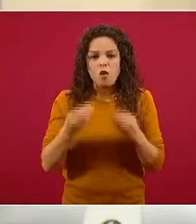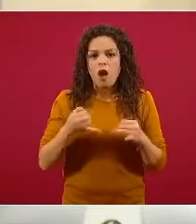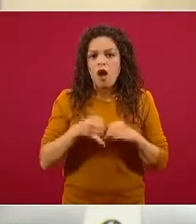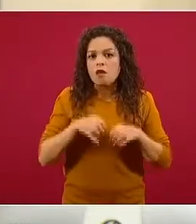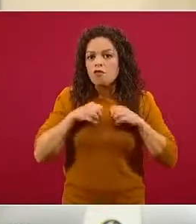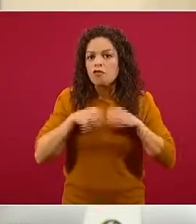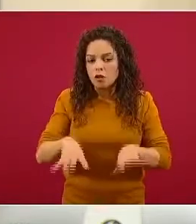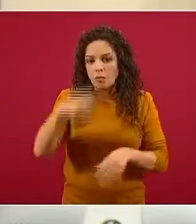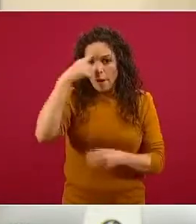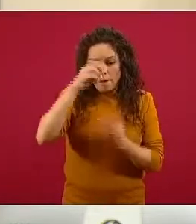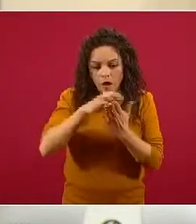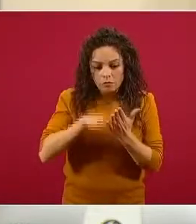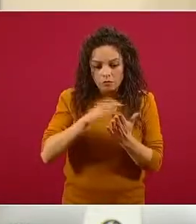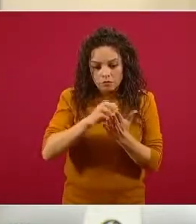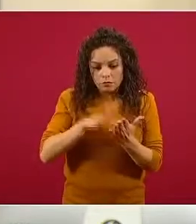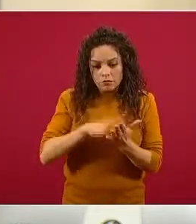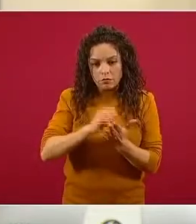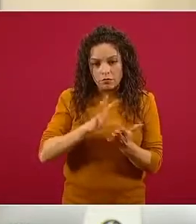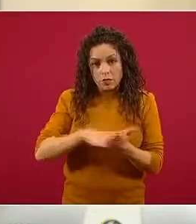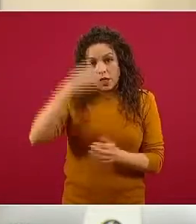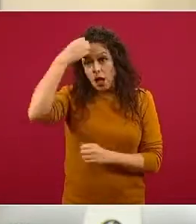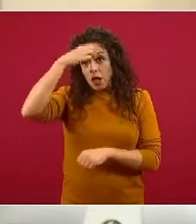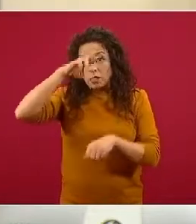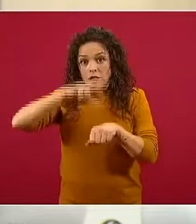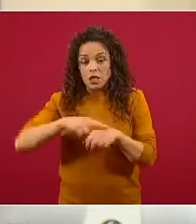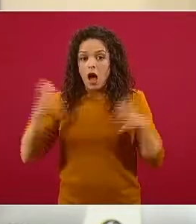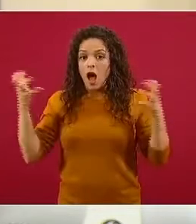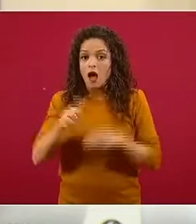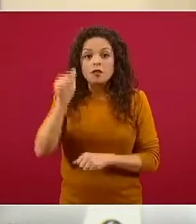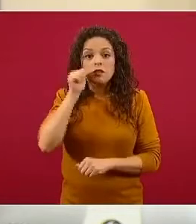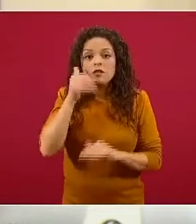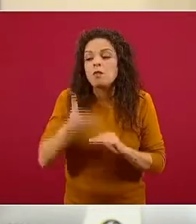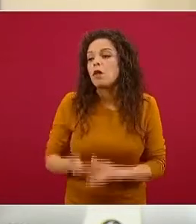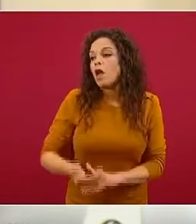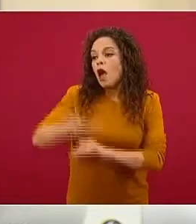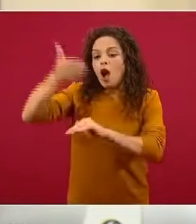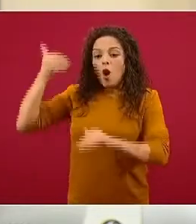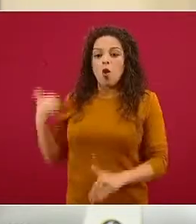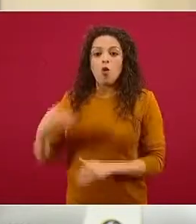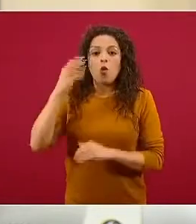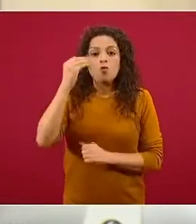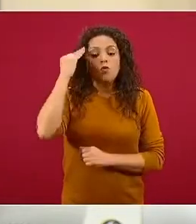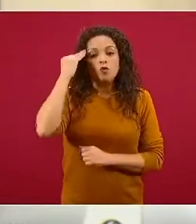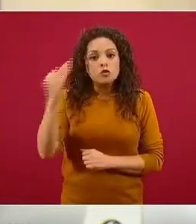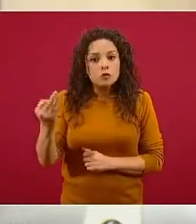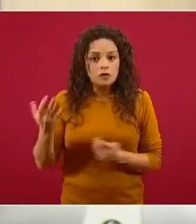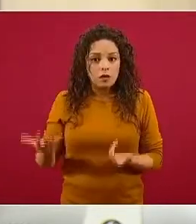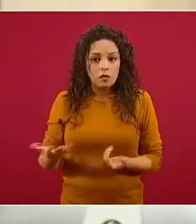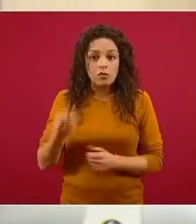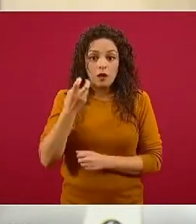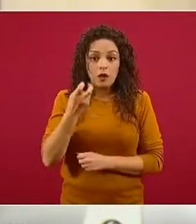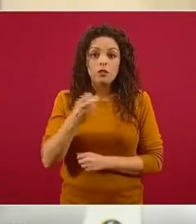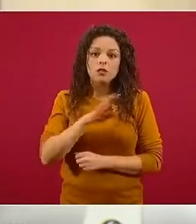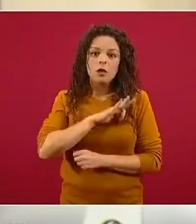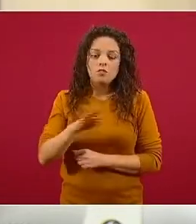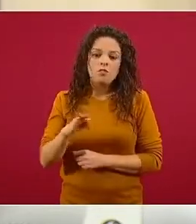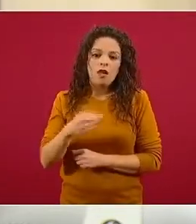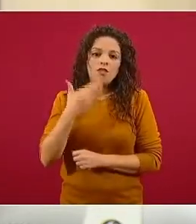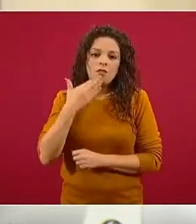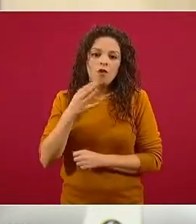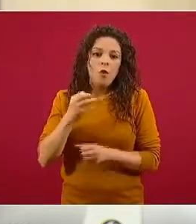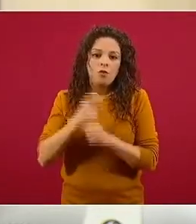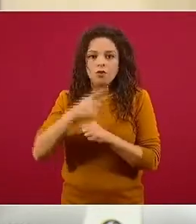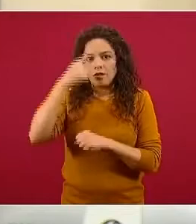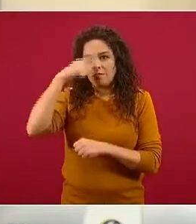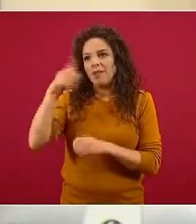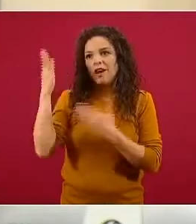las reservaciones, los extranjeros lo hacen con mucha anticipación y puede dar un indicativo muy bueno. En